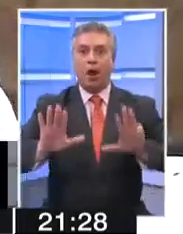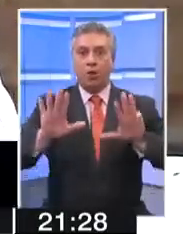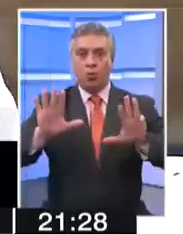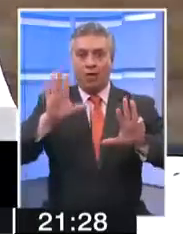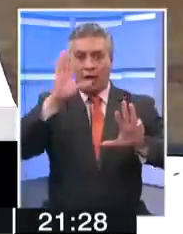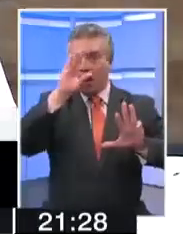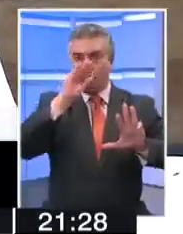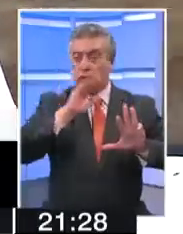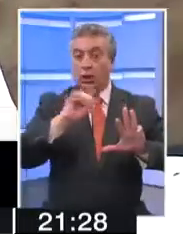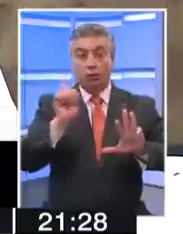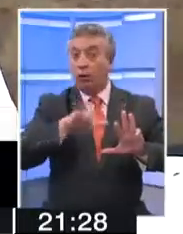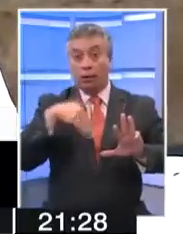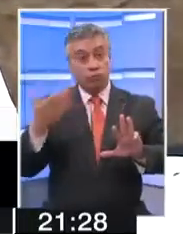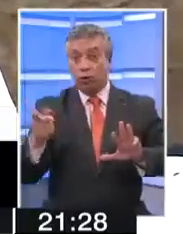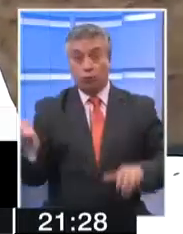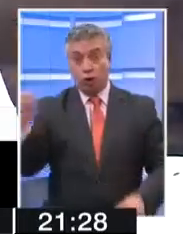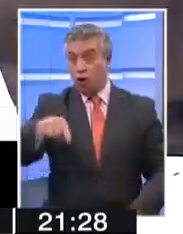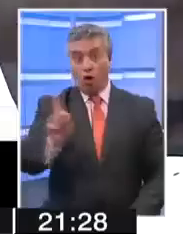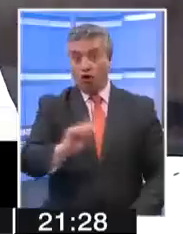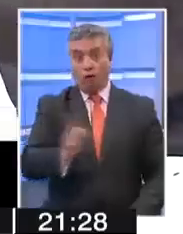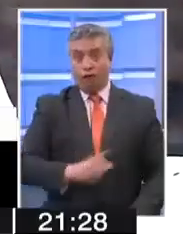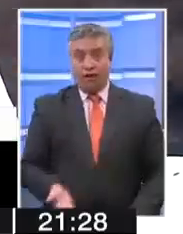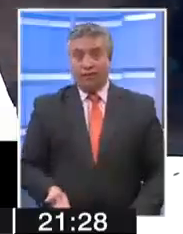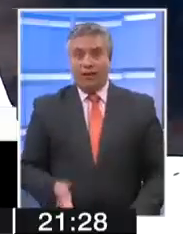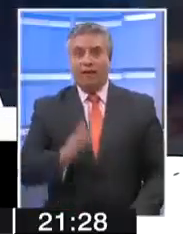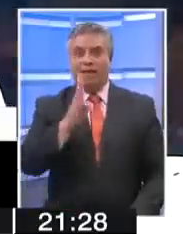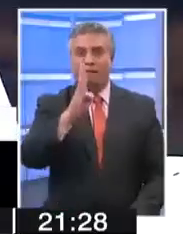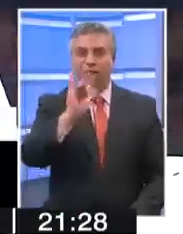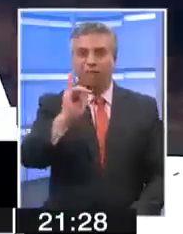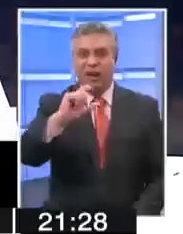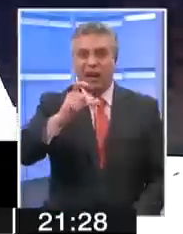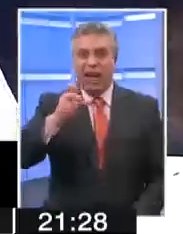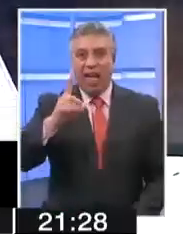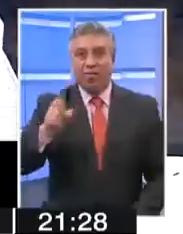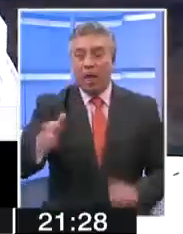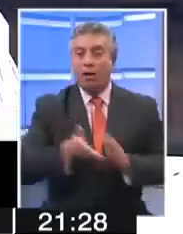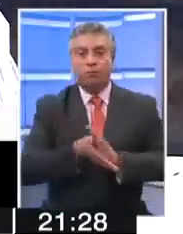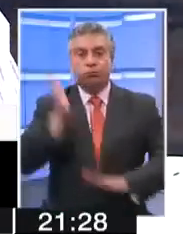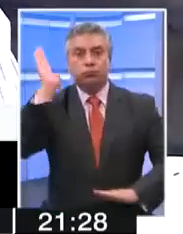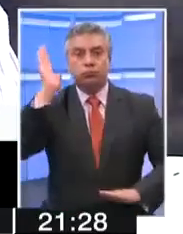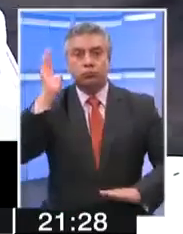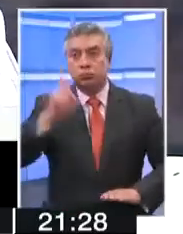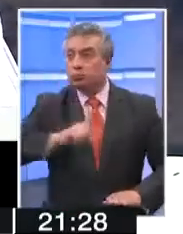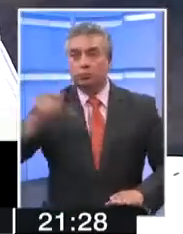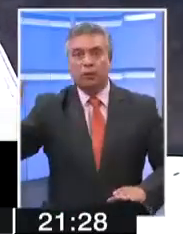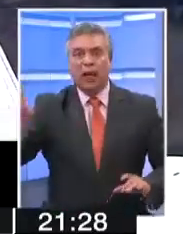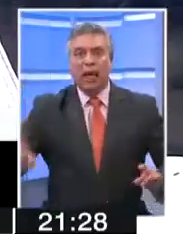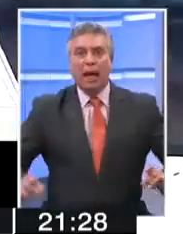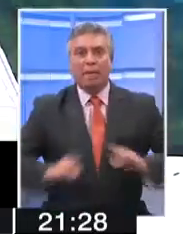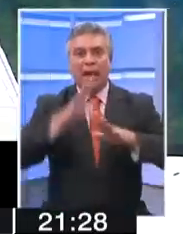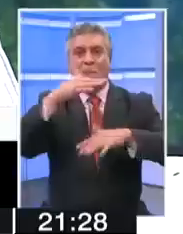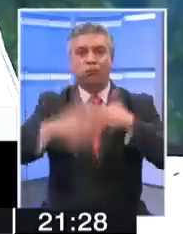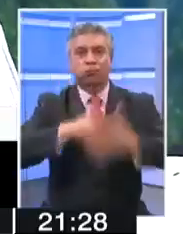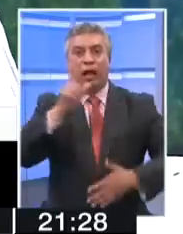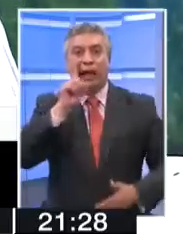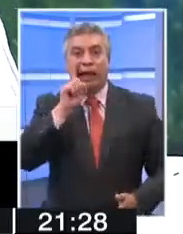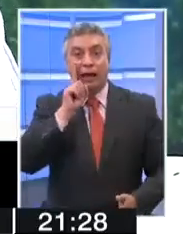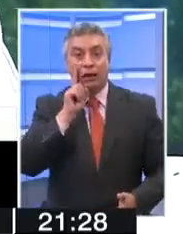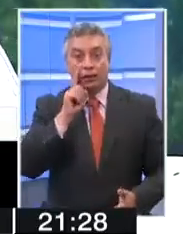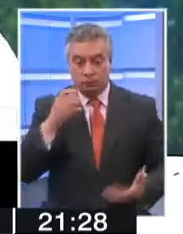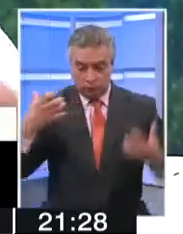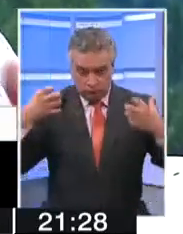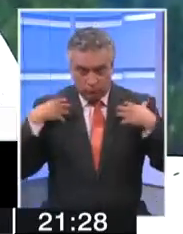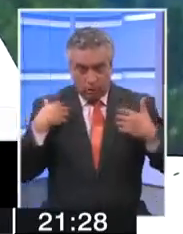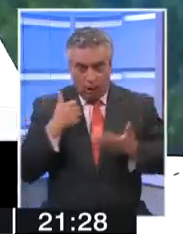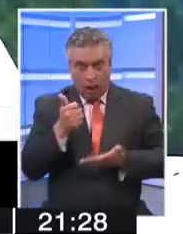y después no vuelven. Y los brigadistas, por normativas, también se tienen que ir. ¿En quién queda a mano la emergencia y la catástrofe, en manos de los alcaldes, en